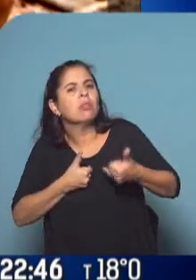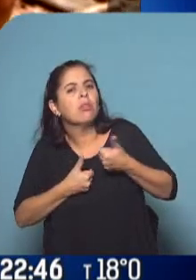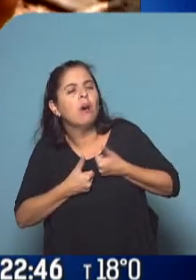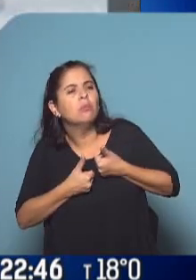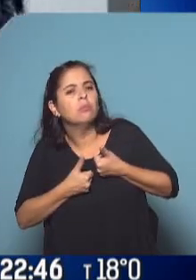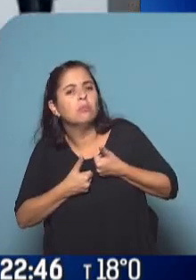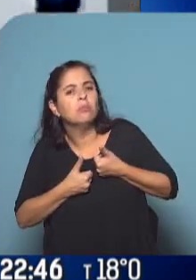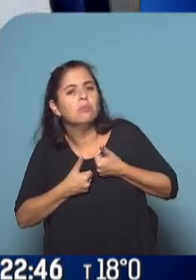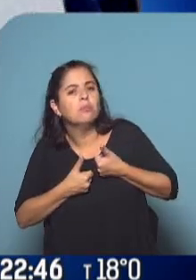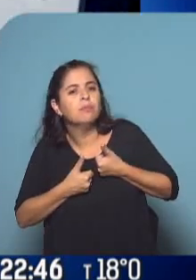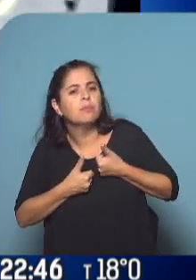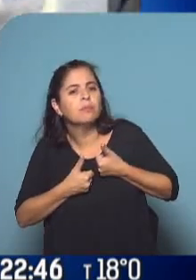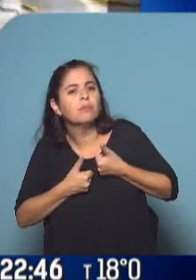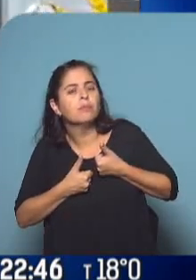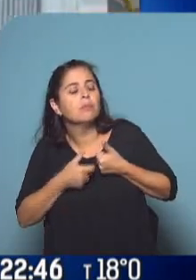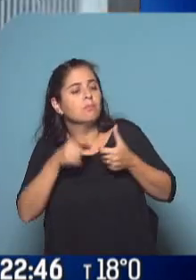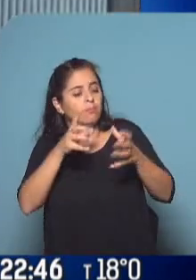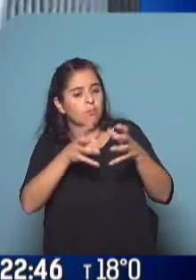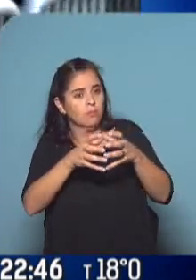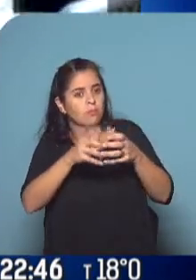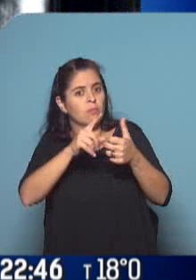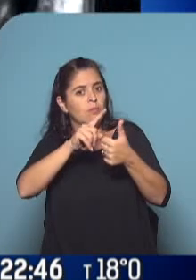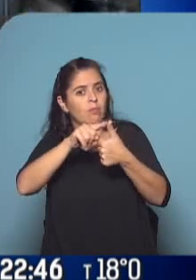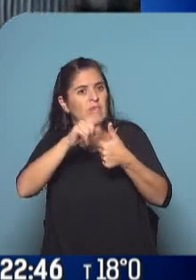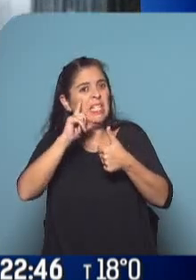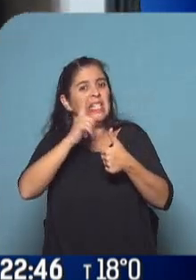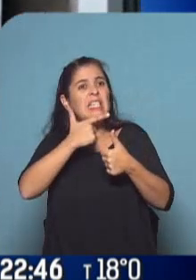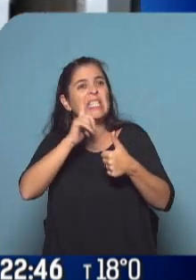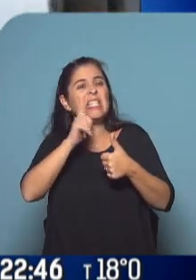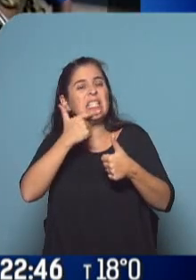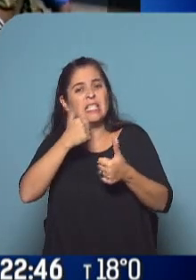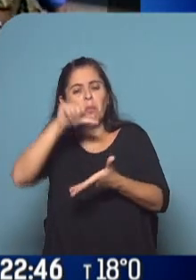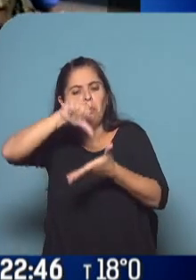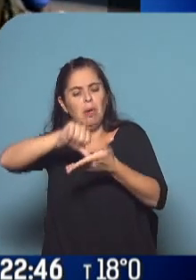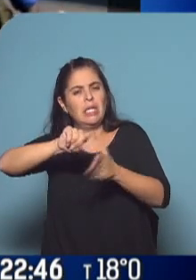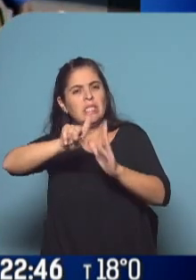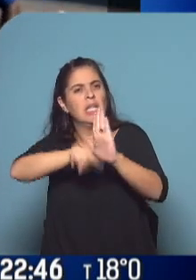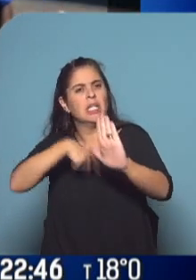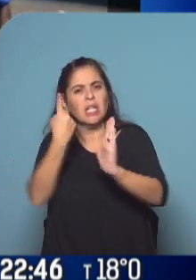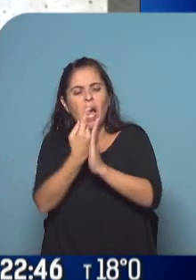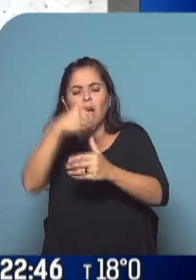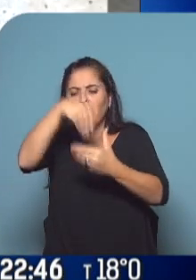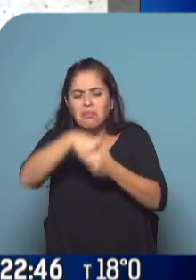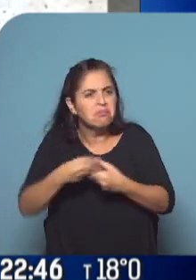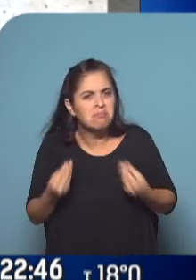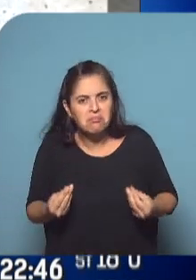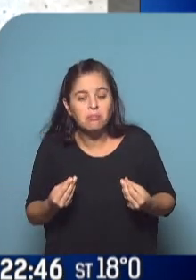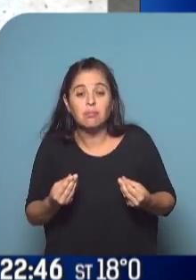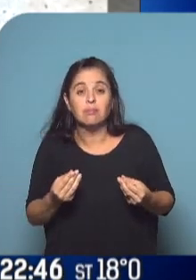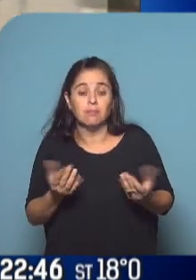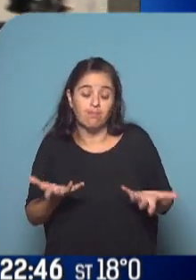del Daesh, ISIS o Estado Islámico allí en Sri Lanka? Bueno, efectivamente, Jorge, como vos decías, aunque ISIS ha